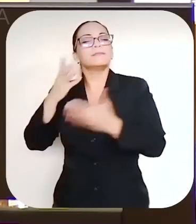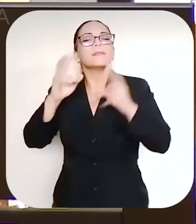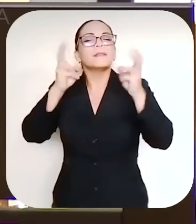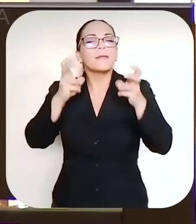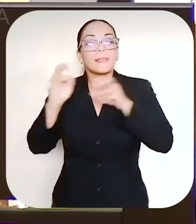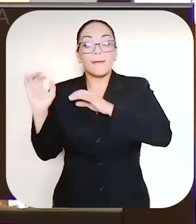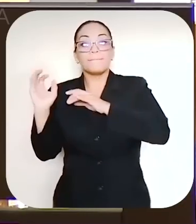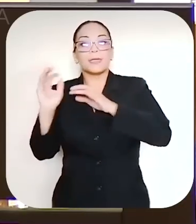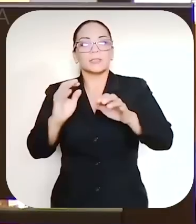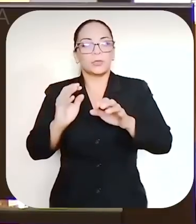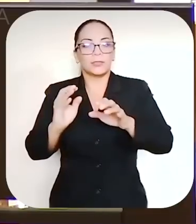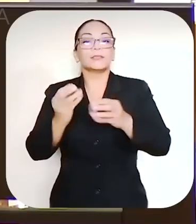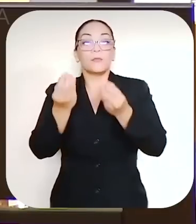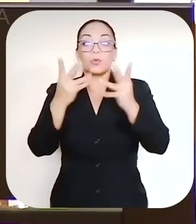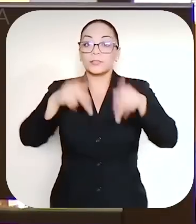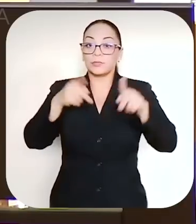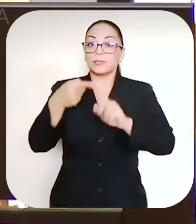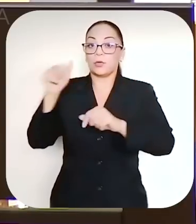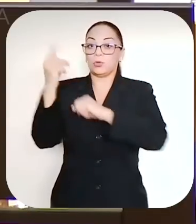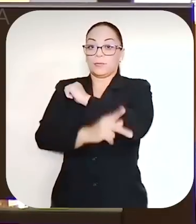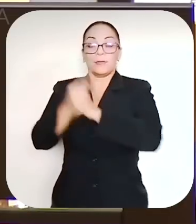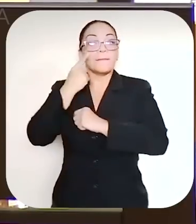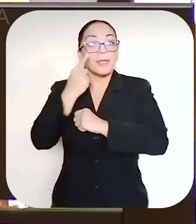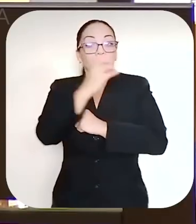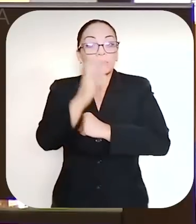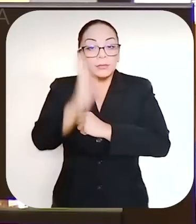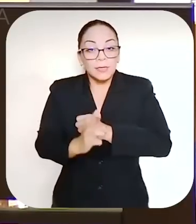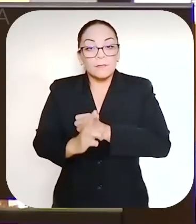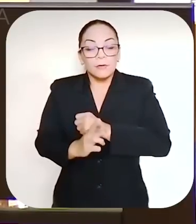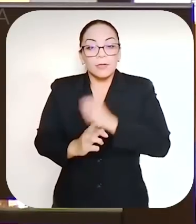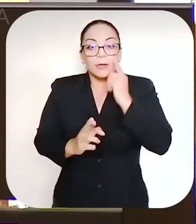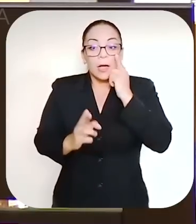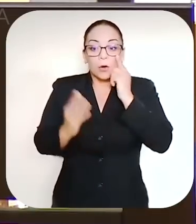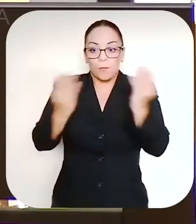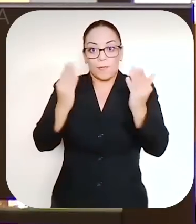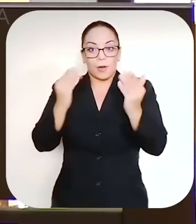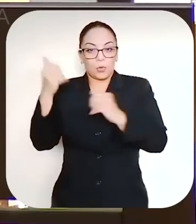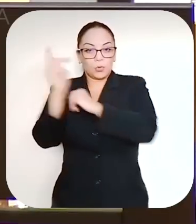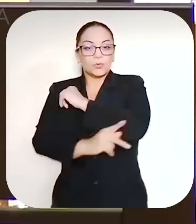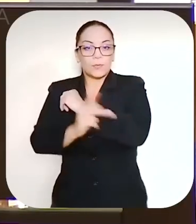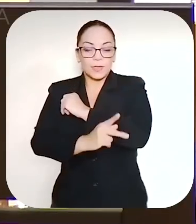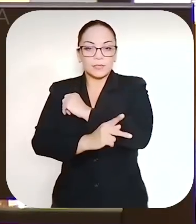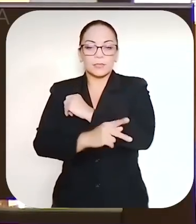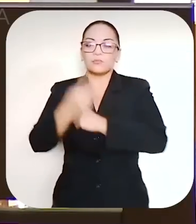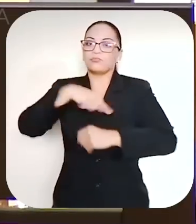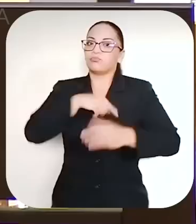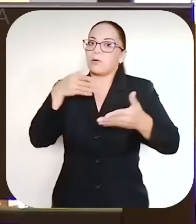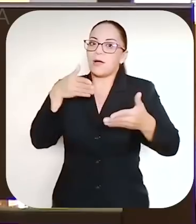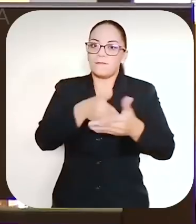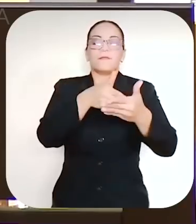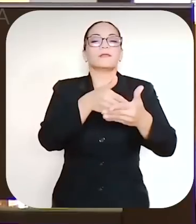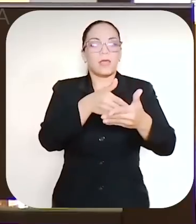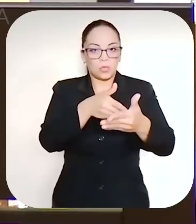desafío de las migraciones internacionales Nosotros somos uno de los países en el mundo que en términos relativos